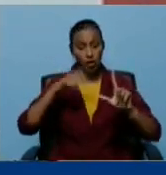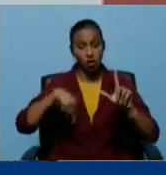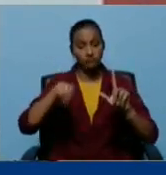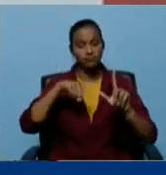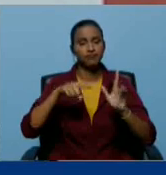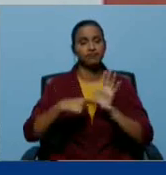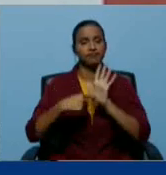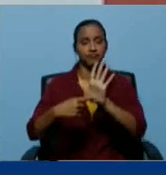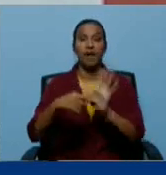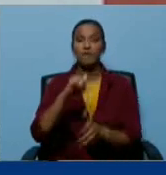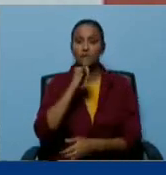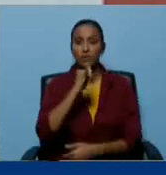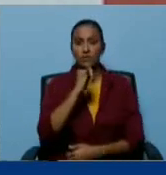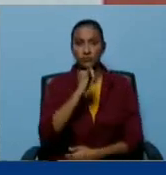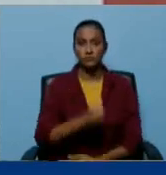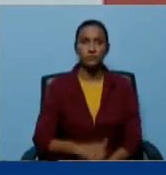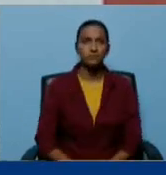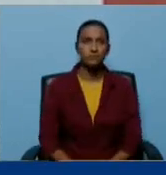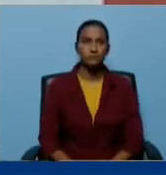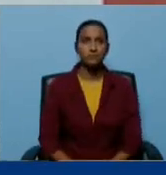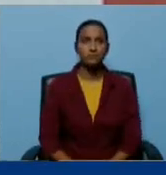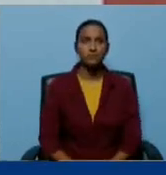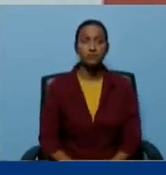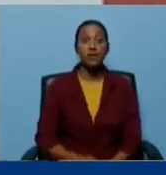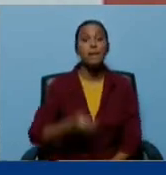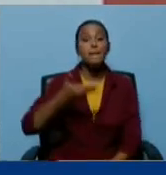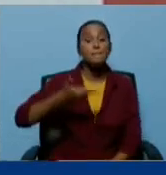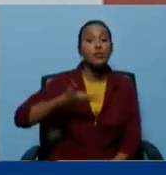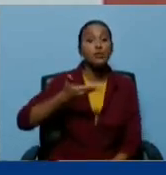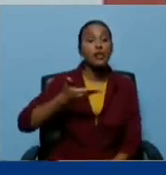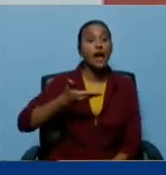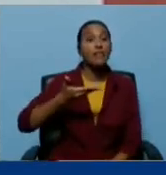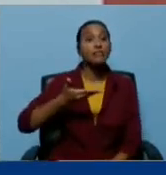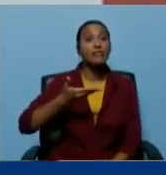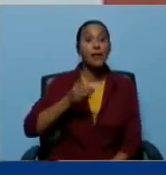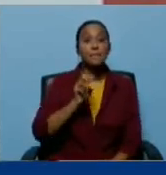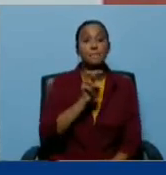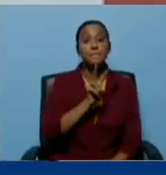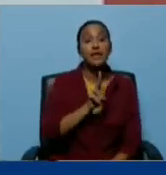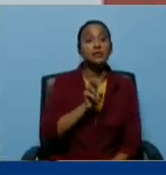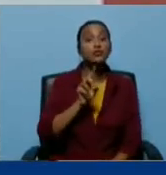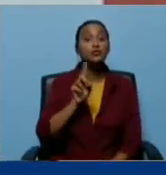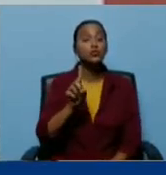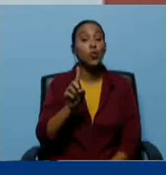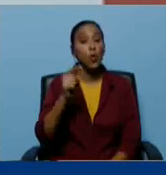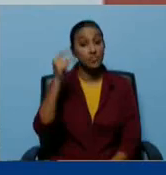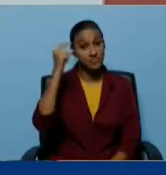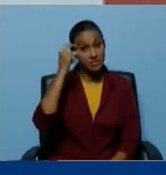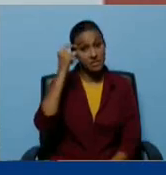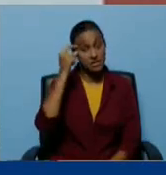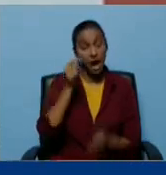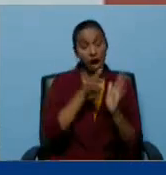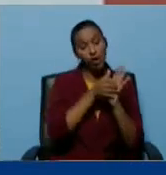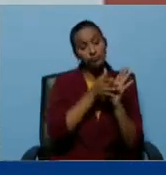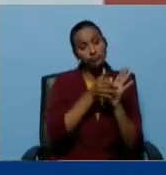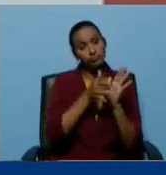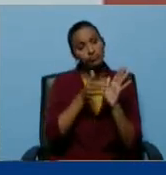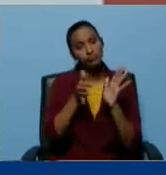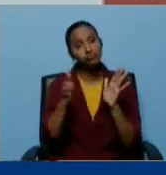Muy importante, a 21 días del intento de golpe de Estado,